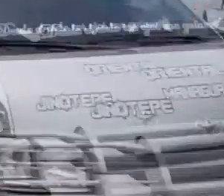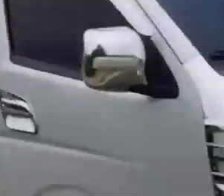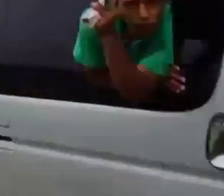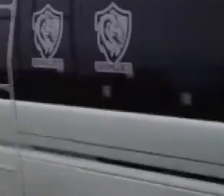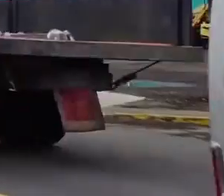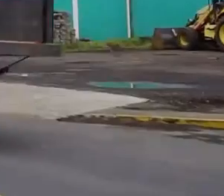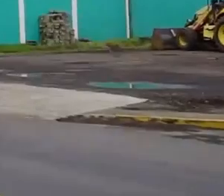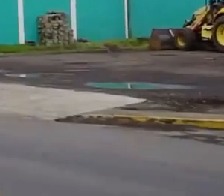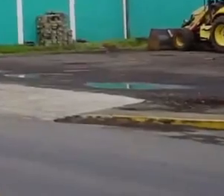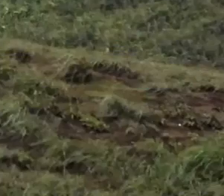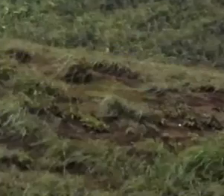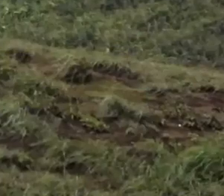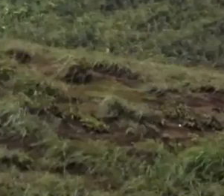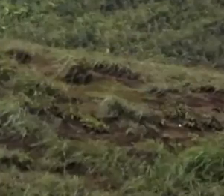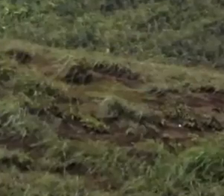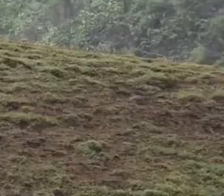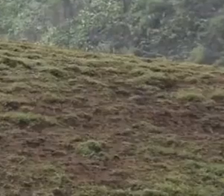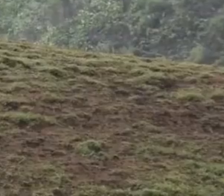y